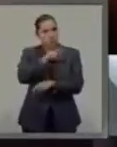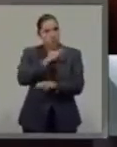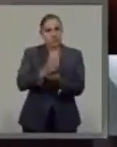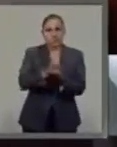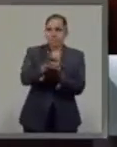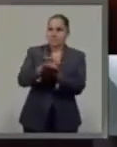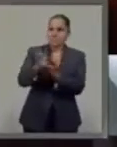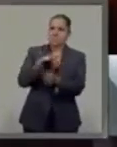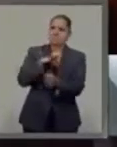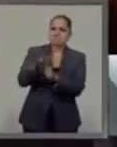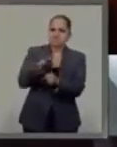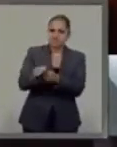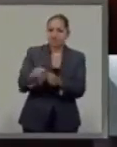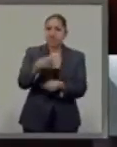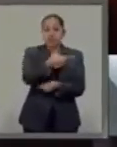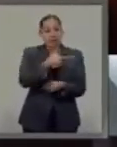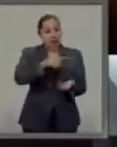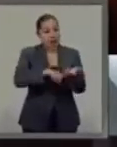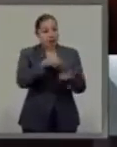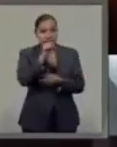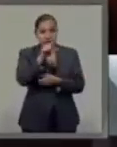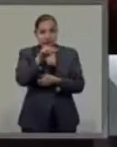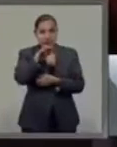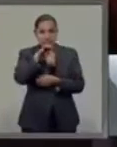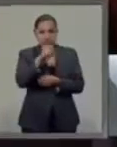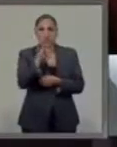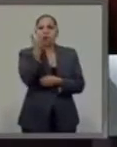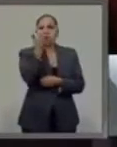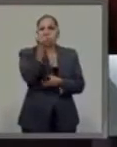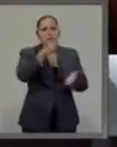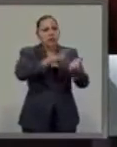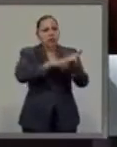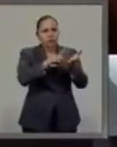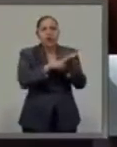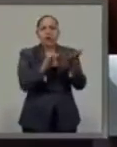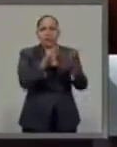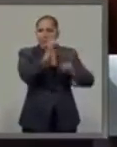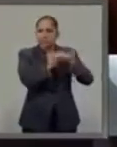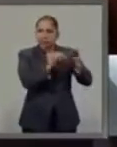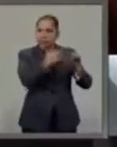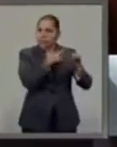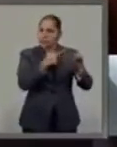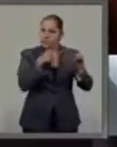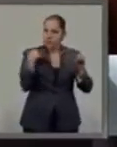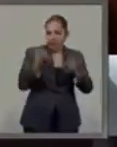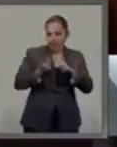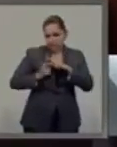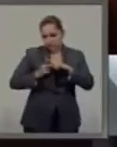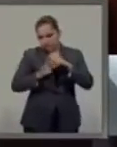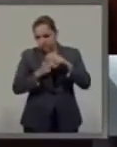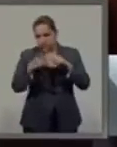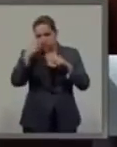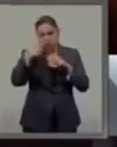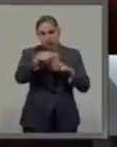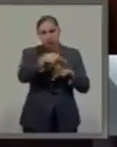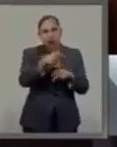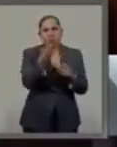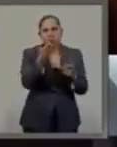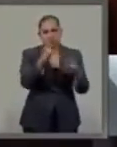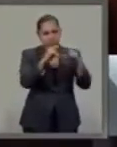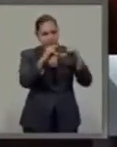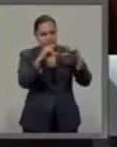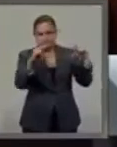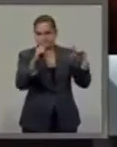se fijarán considerando, además, las condiciones distintas de distintas actividades económicas. Por lo anterior,